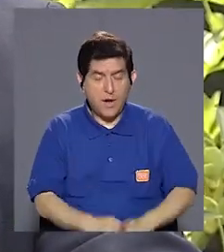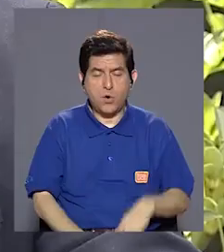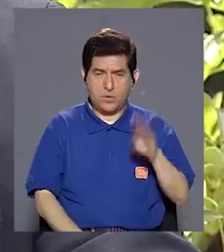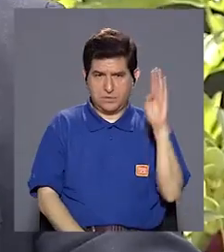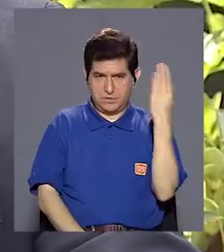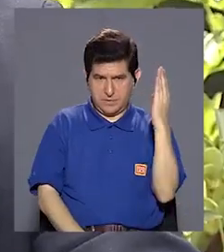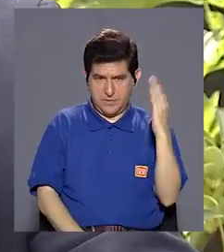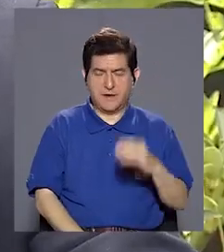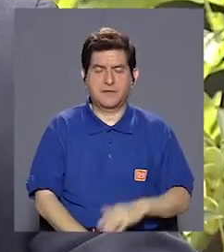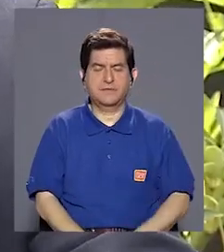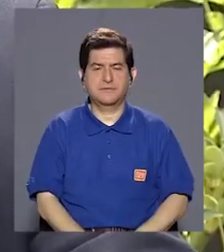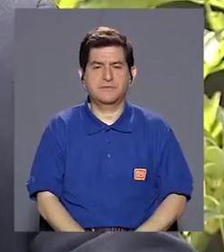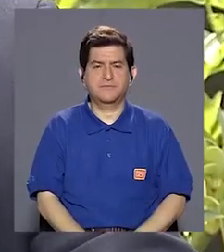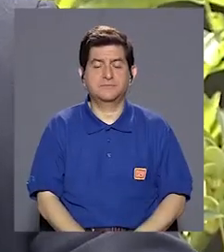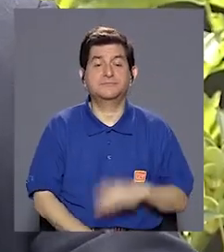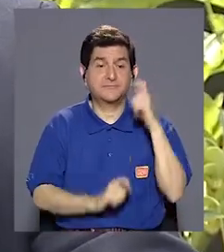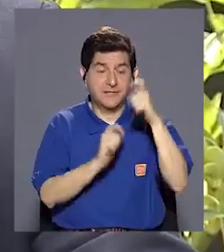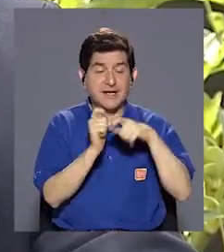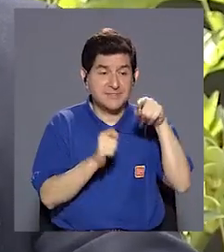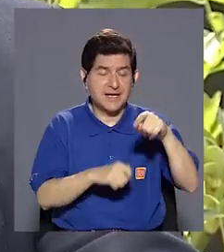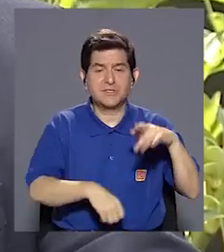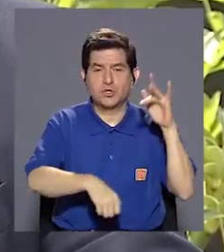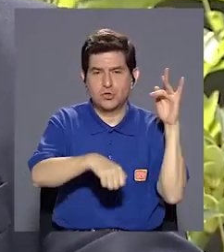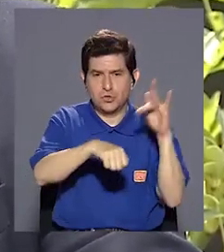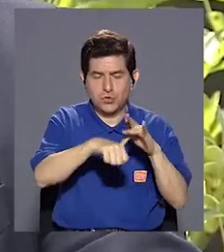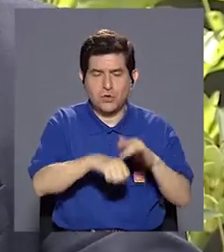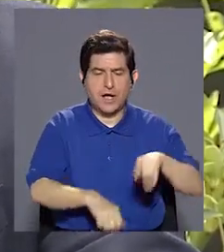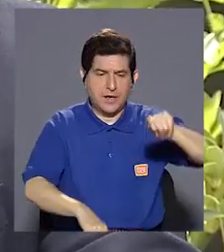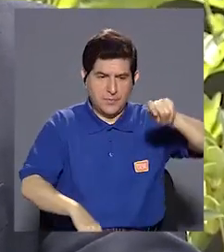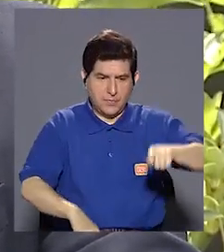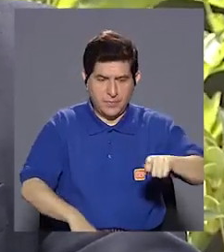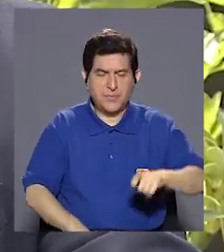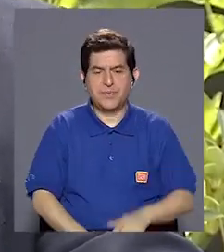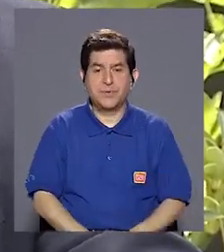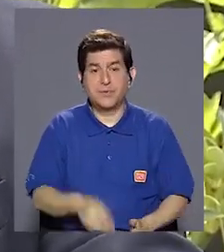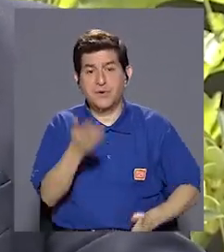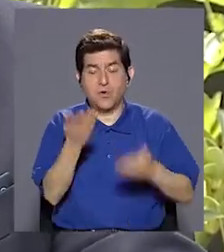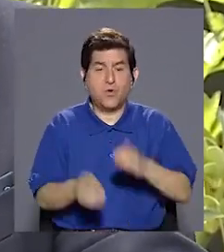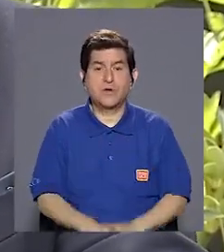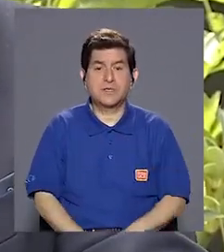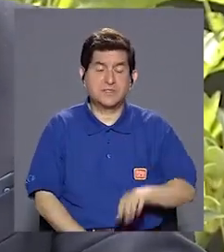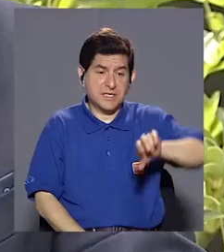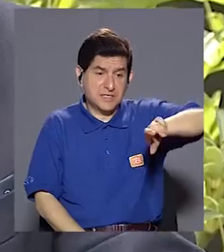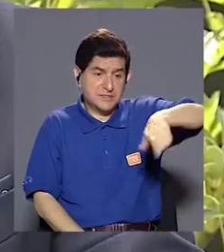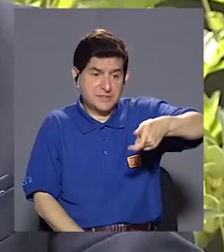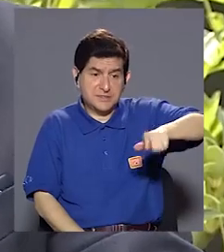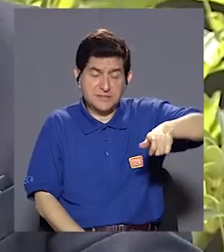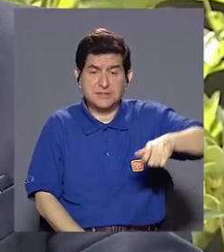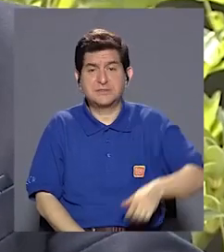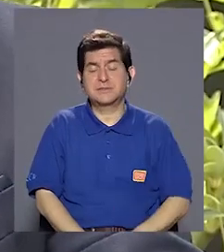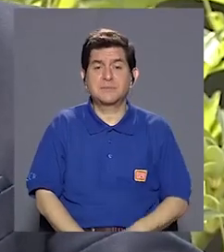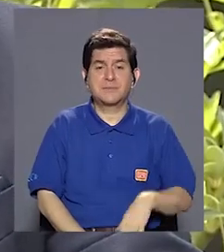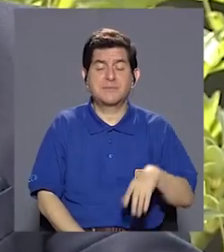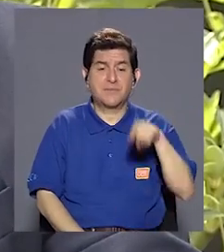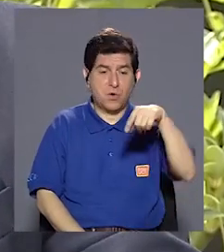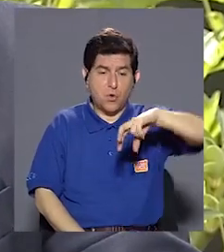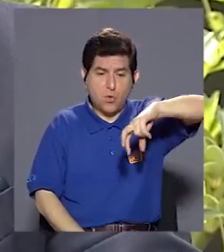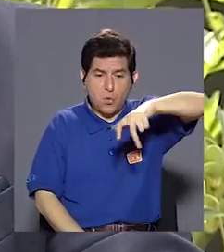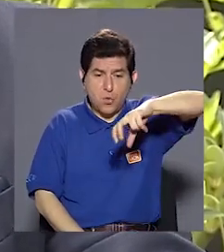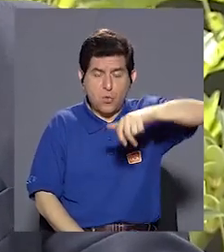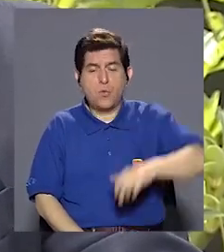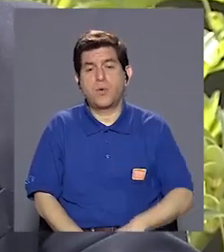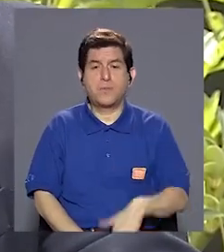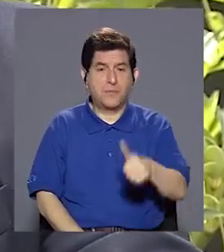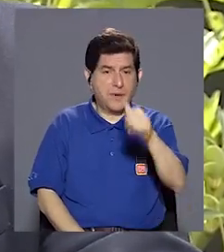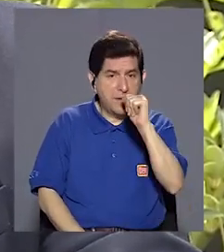de ir al servicio sanitario, ¿verdad? Que justamente ahí tocamos la palanca o la misma llave para abrir, ¿verdad? El chorro de agua